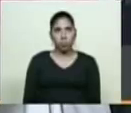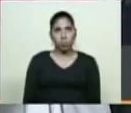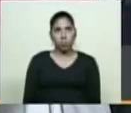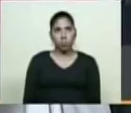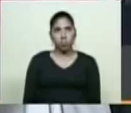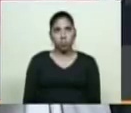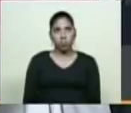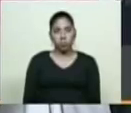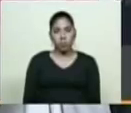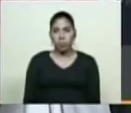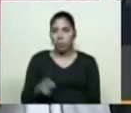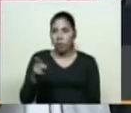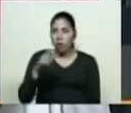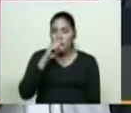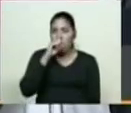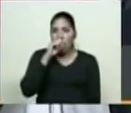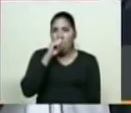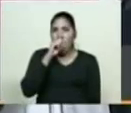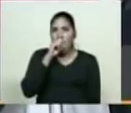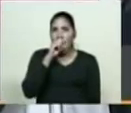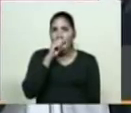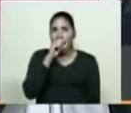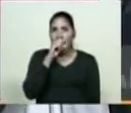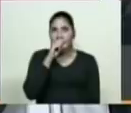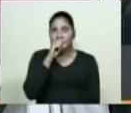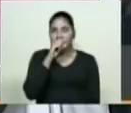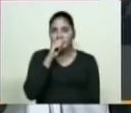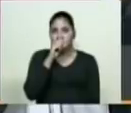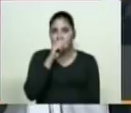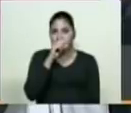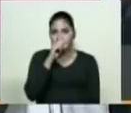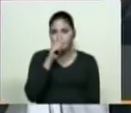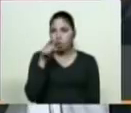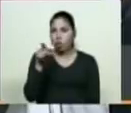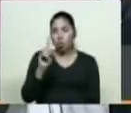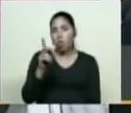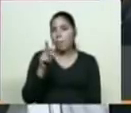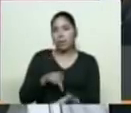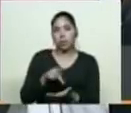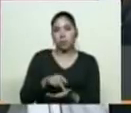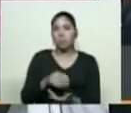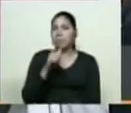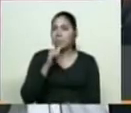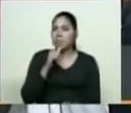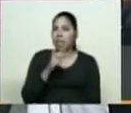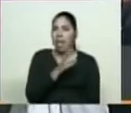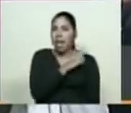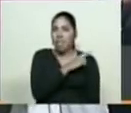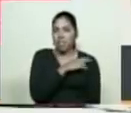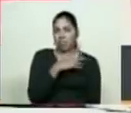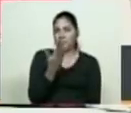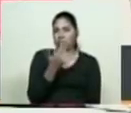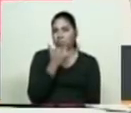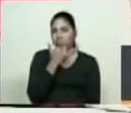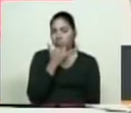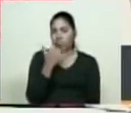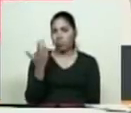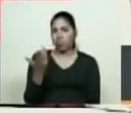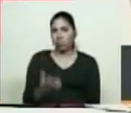partido decirle, tú no participas. ¿Quién es el jefe ahí, pues? ¿Quién es el jefe? Cometieron un error histórico. Y de